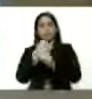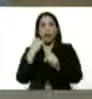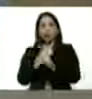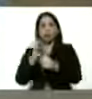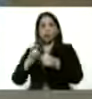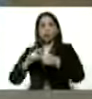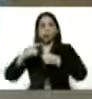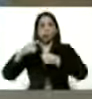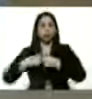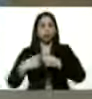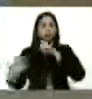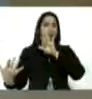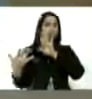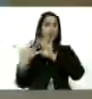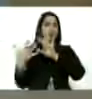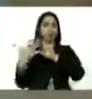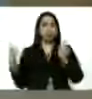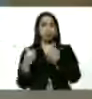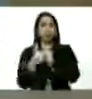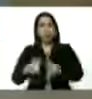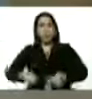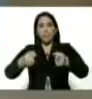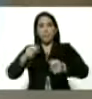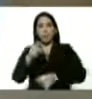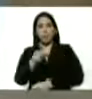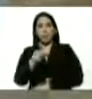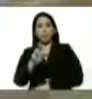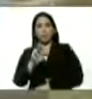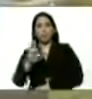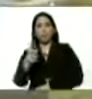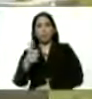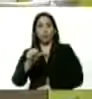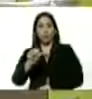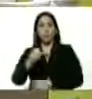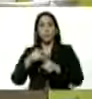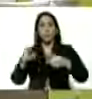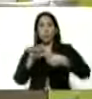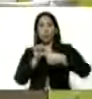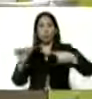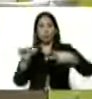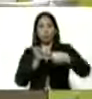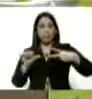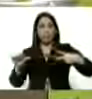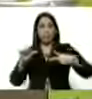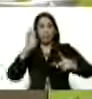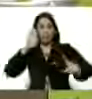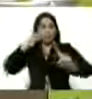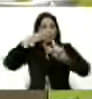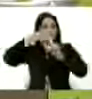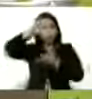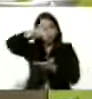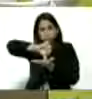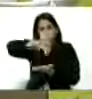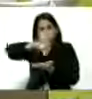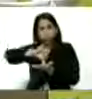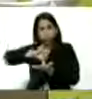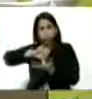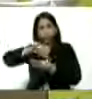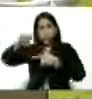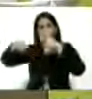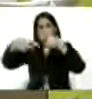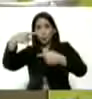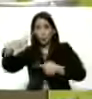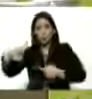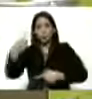y relacionados con el mercado de las pulgas, pero en esta semana y con mayor énfasis en este próximo fin de semana, es